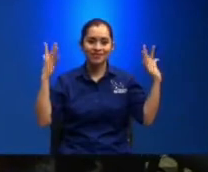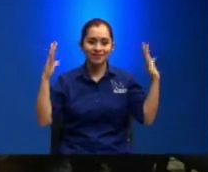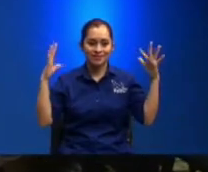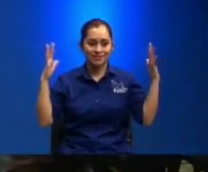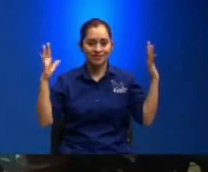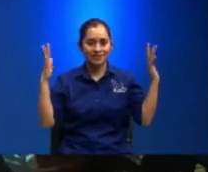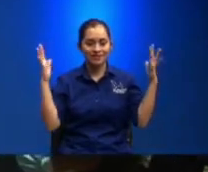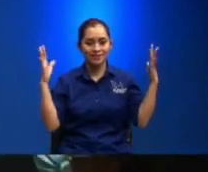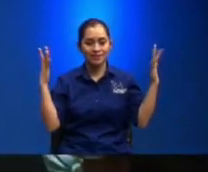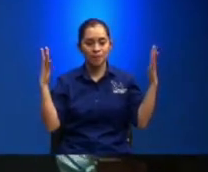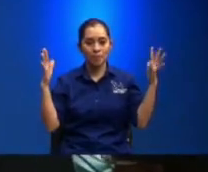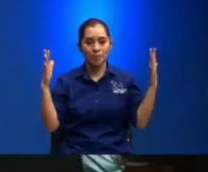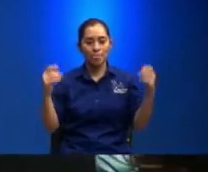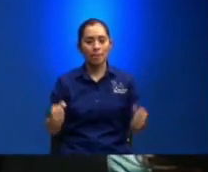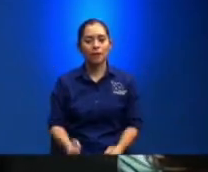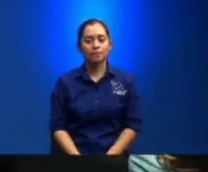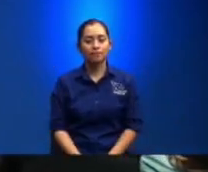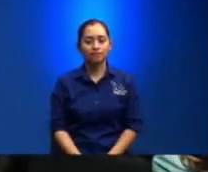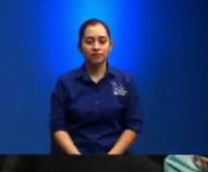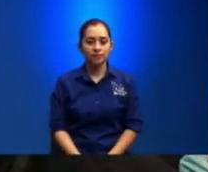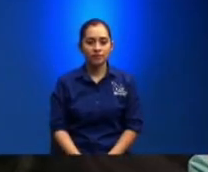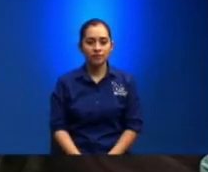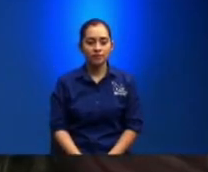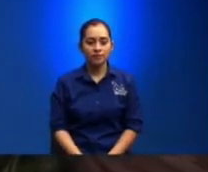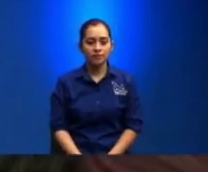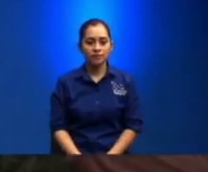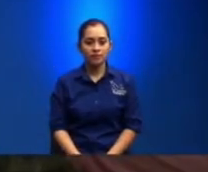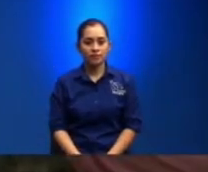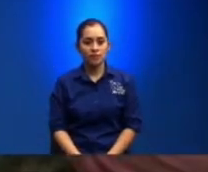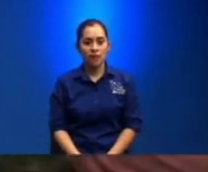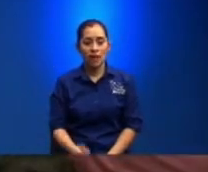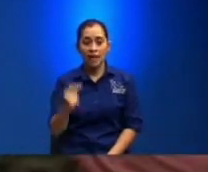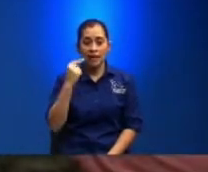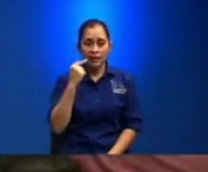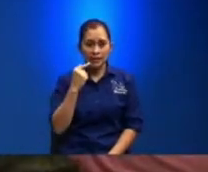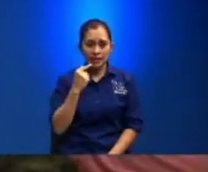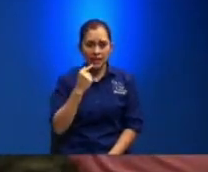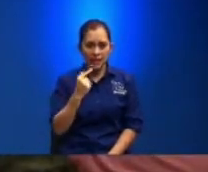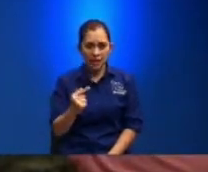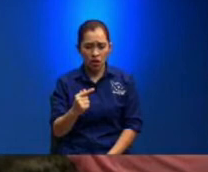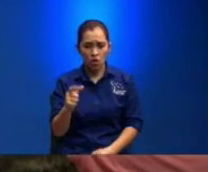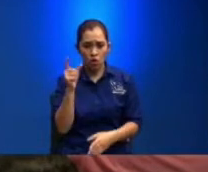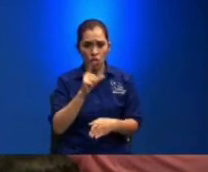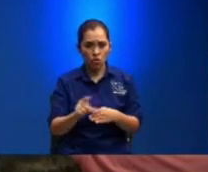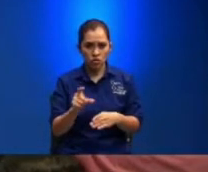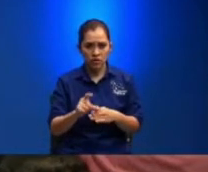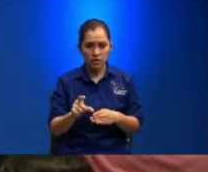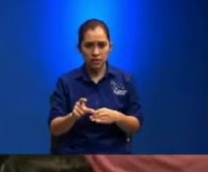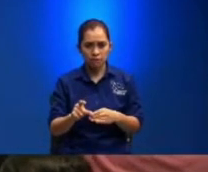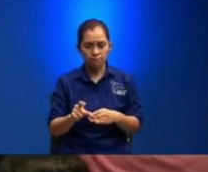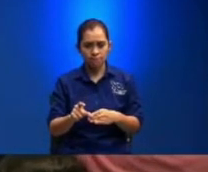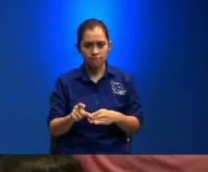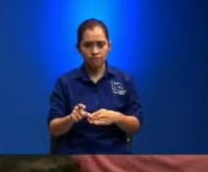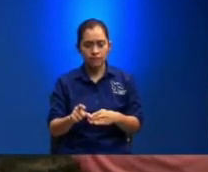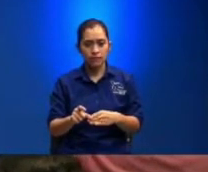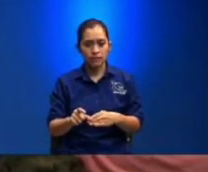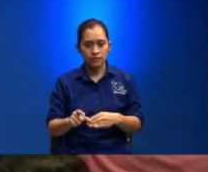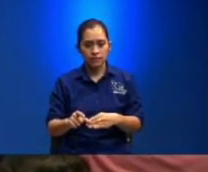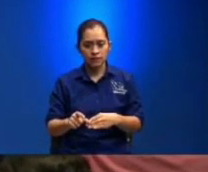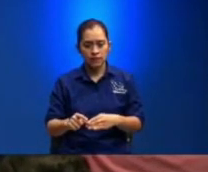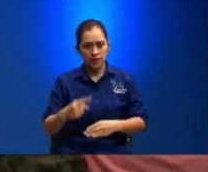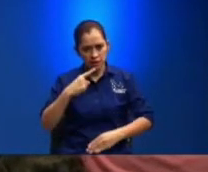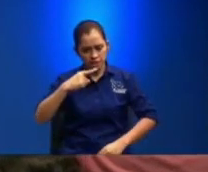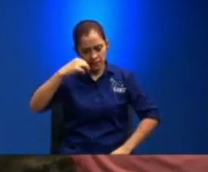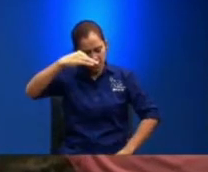no estamos hablando de fanatismo religioso estamos hablando de convicción espiritual avn